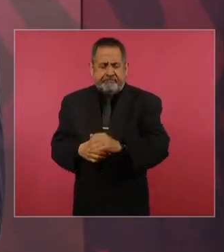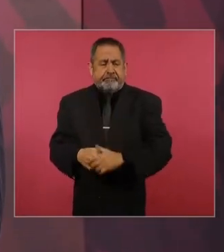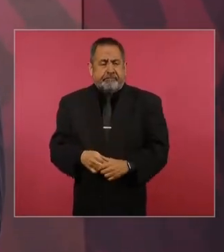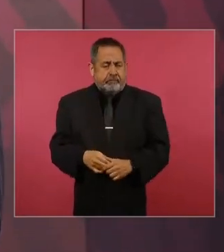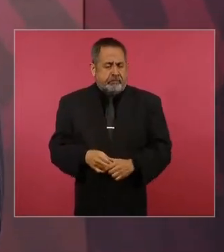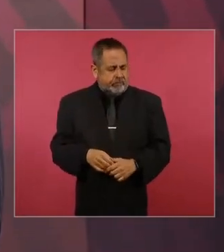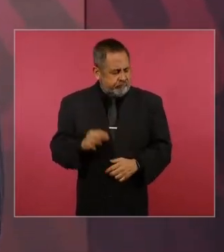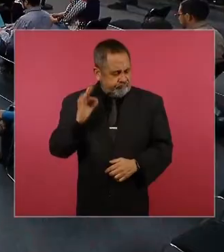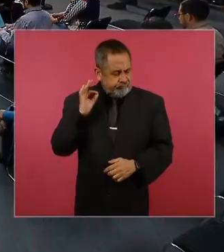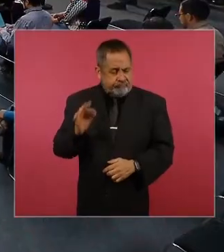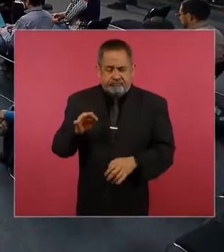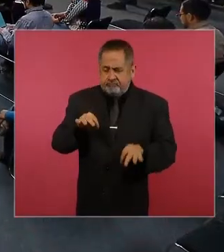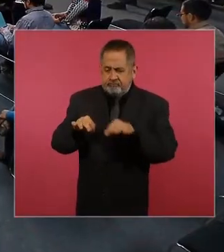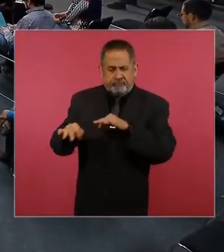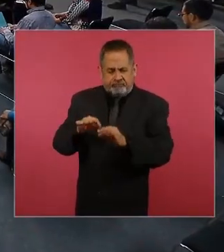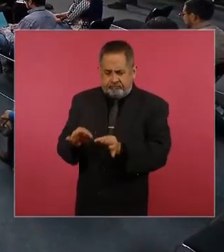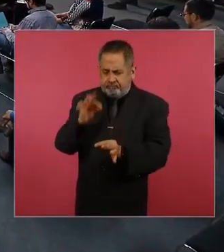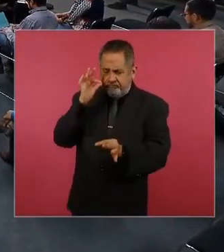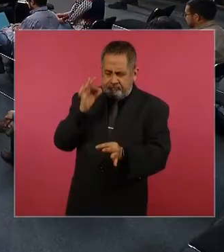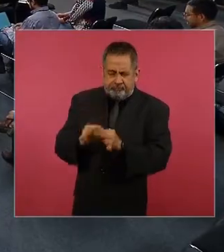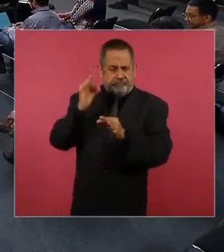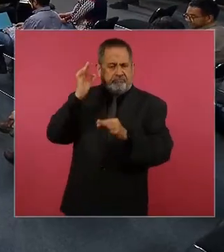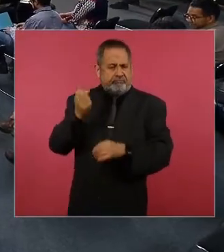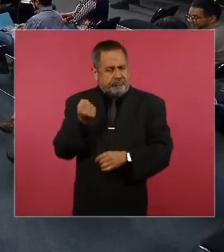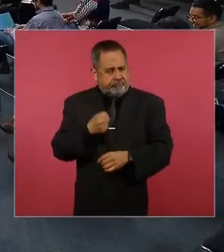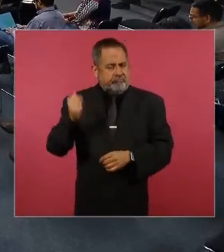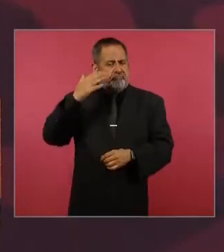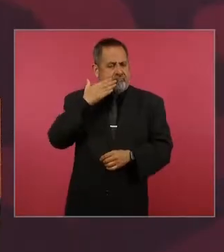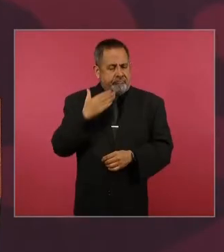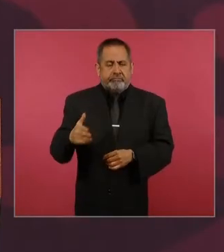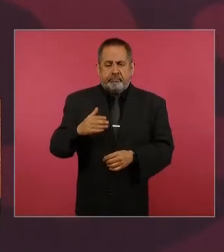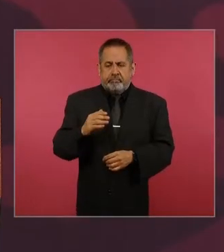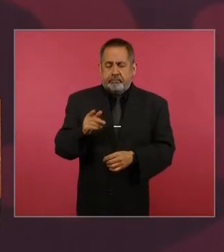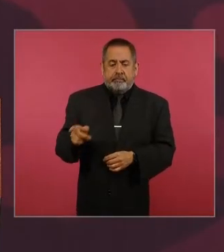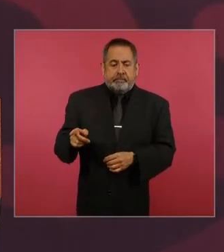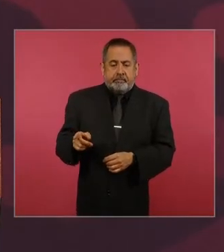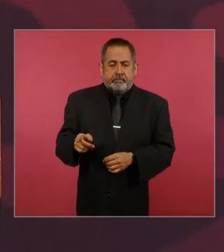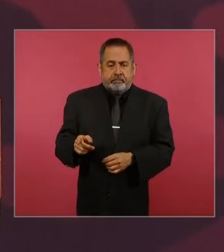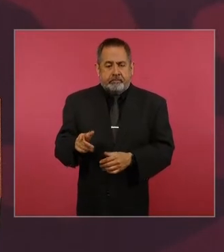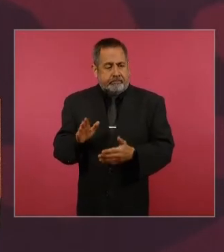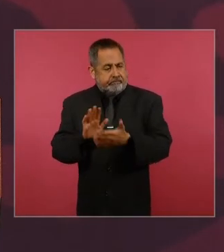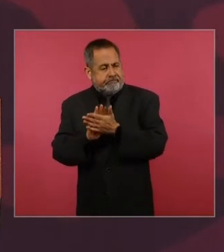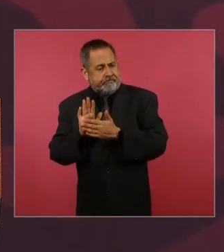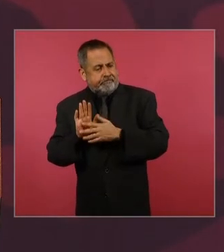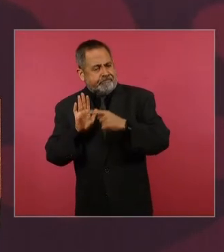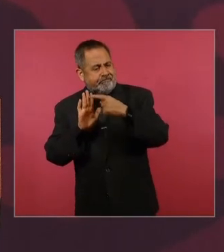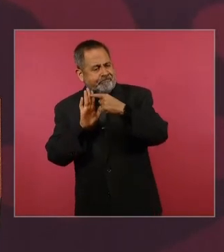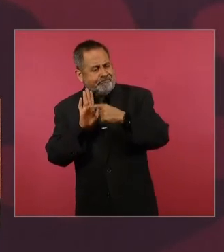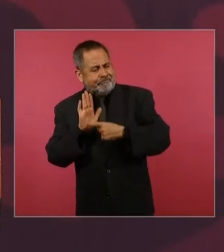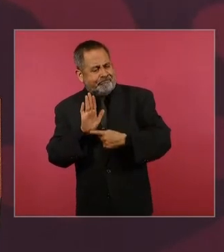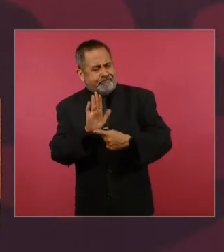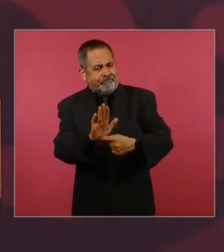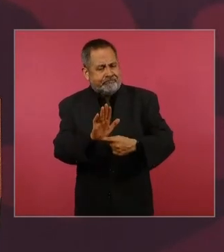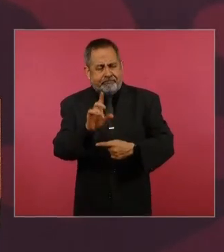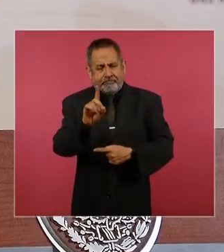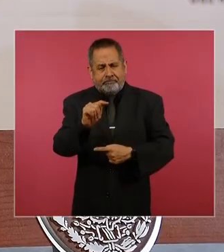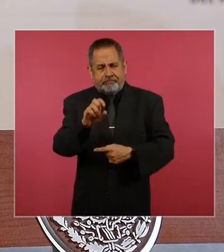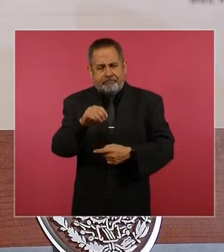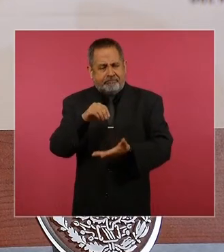Ha hecho un trabajo extraordinario y se puede probar con los